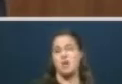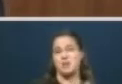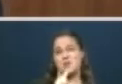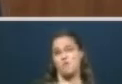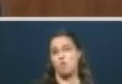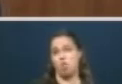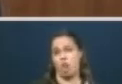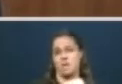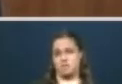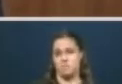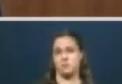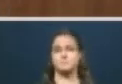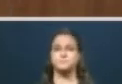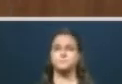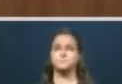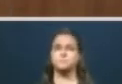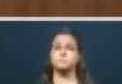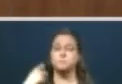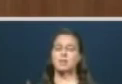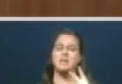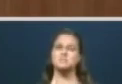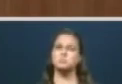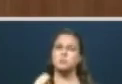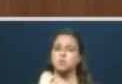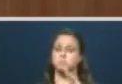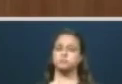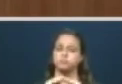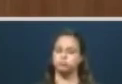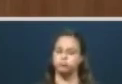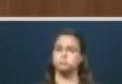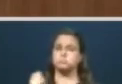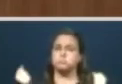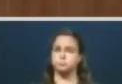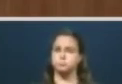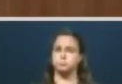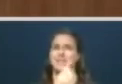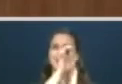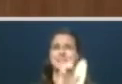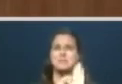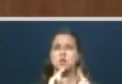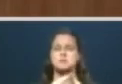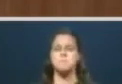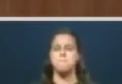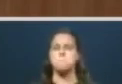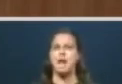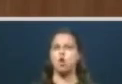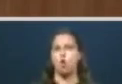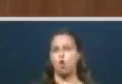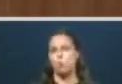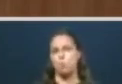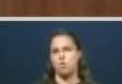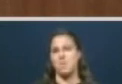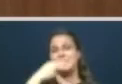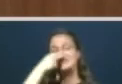estables la segunda es la elaboración y aprobación de los estatutos de las llamadas mancomunidades de interés general